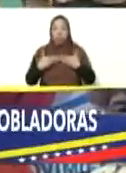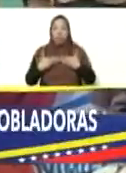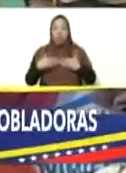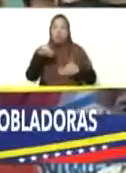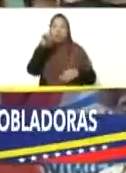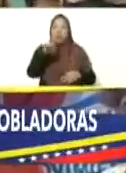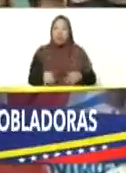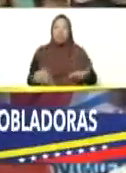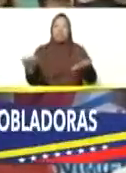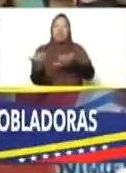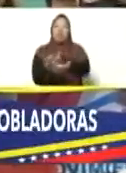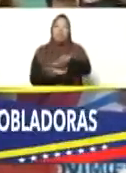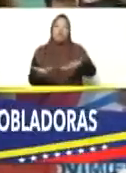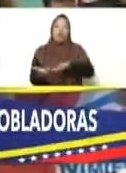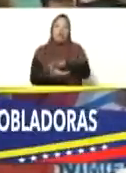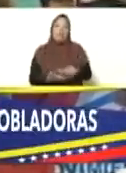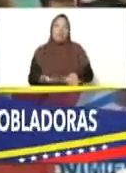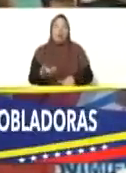consecuencias